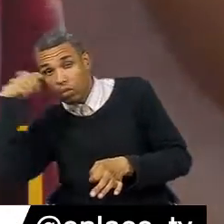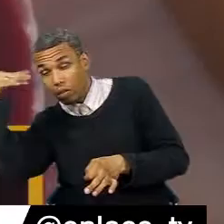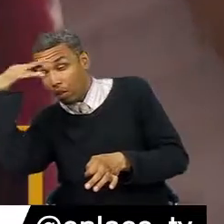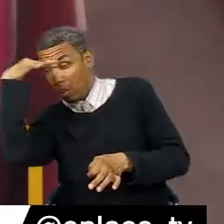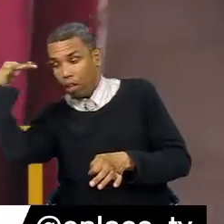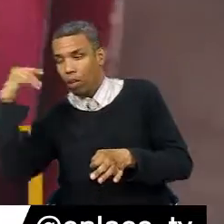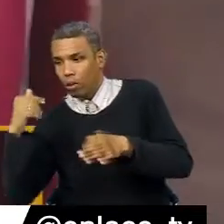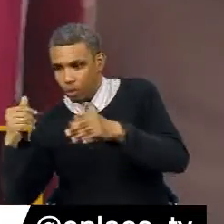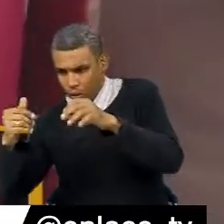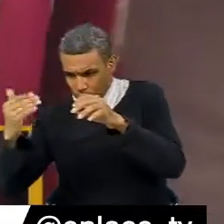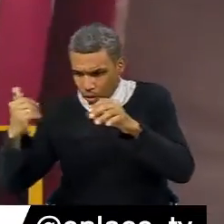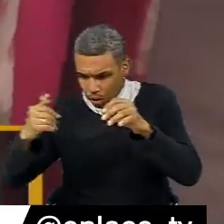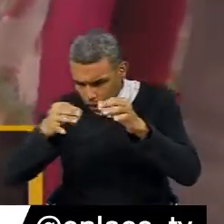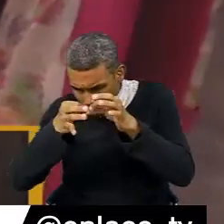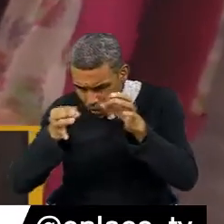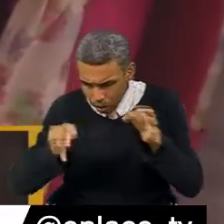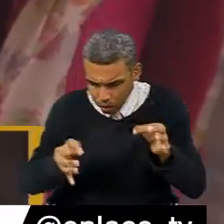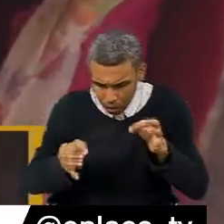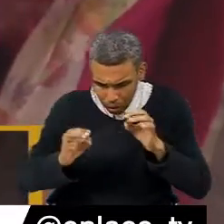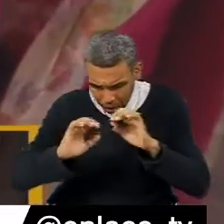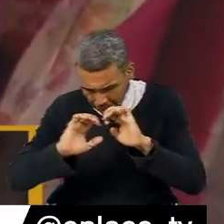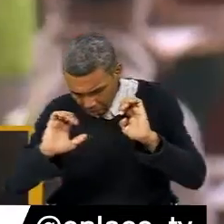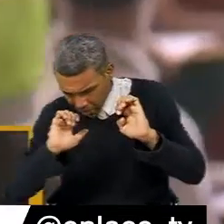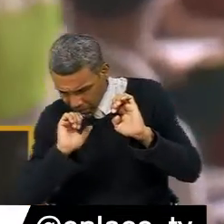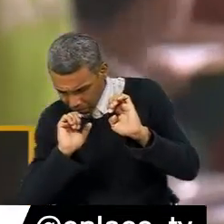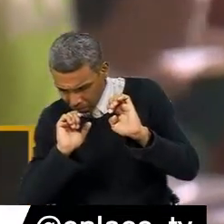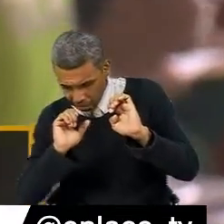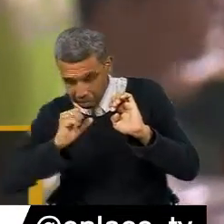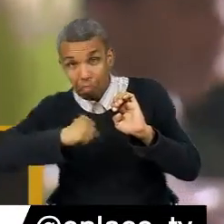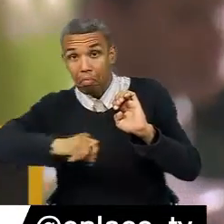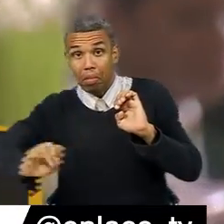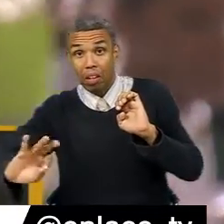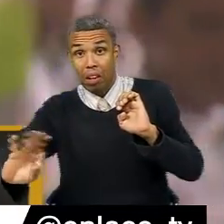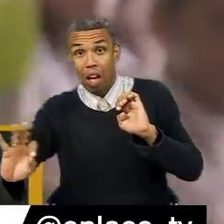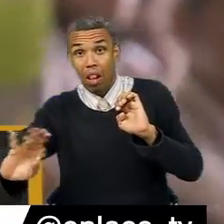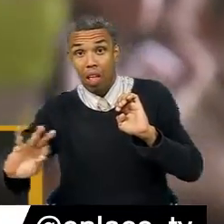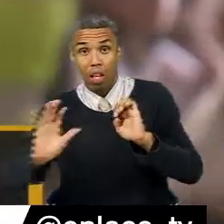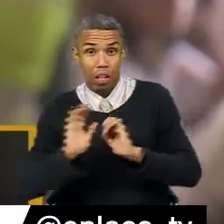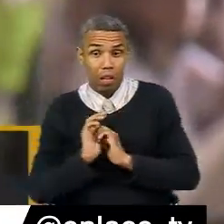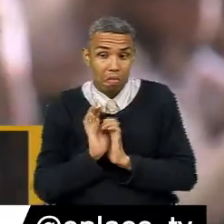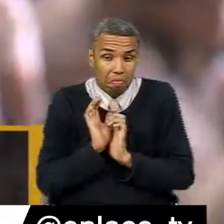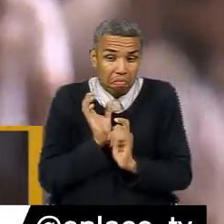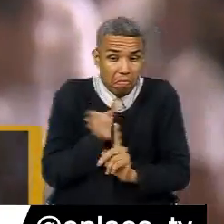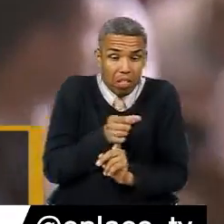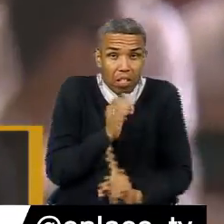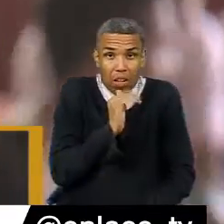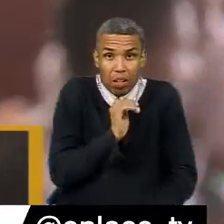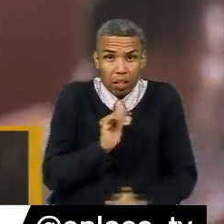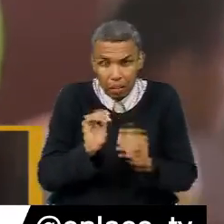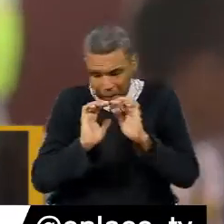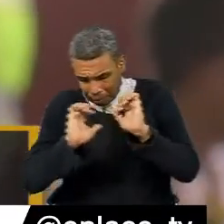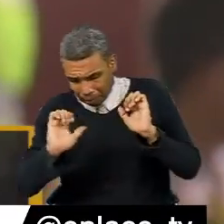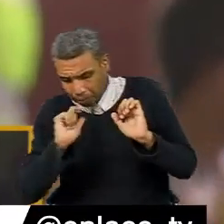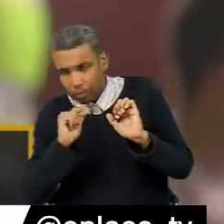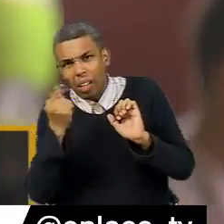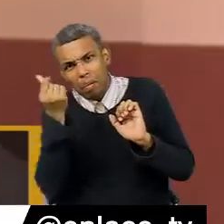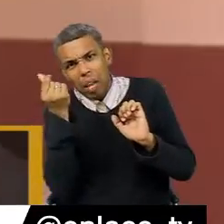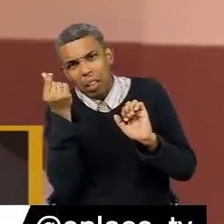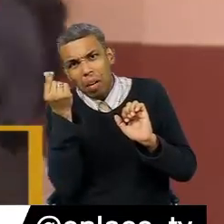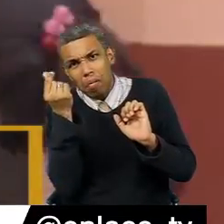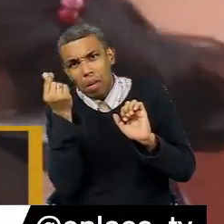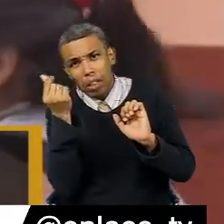parecer había algo, pero en fin no se encontró nada en el registro que se hizo al bolso de la niña. Pues ahí la niña tenía cierta cantidad de dinero, no